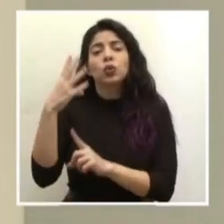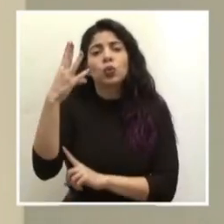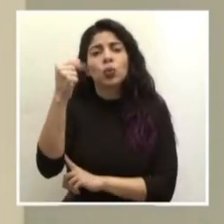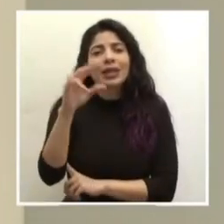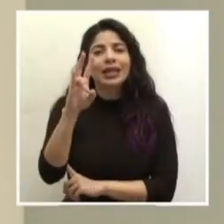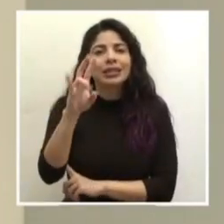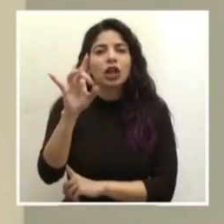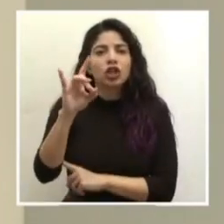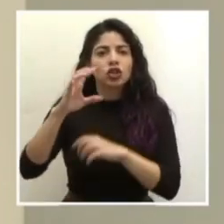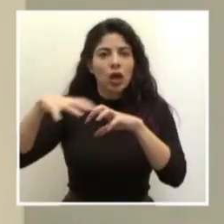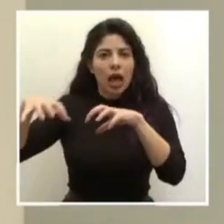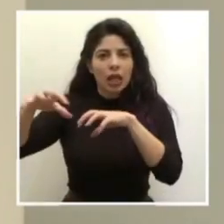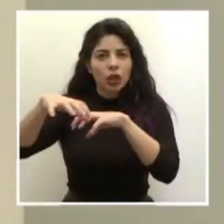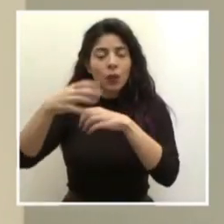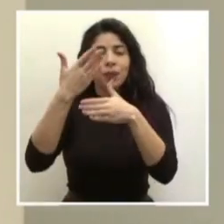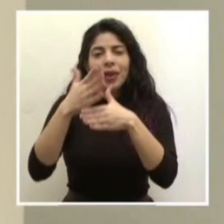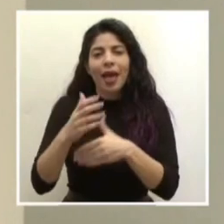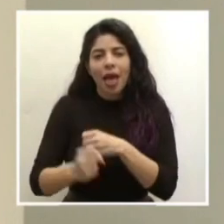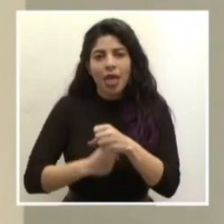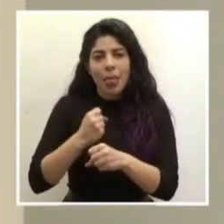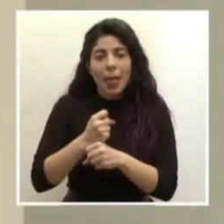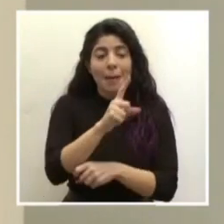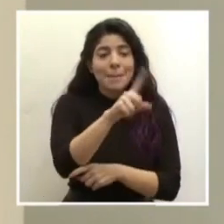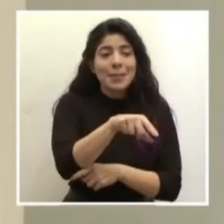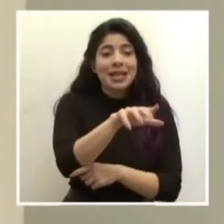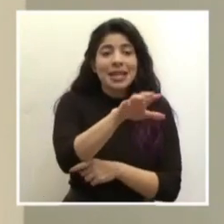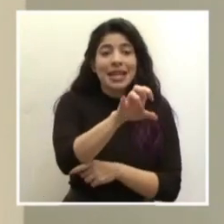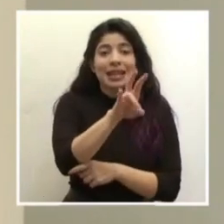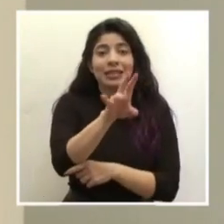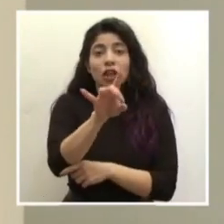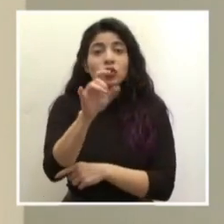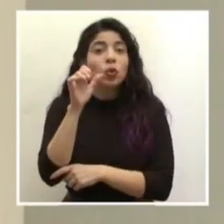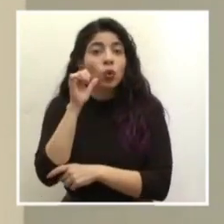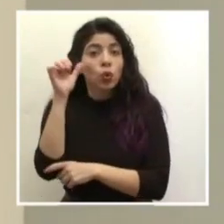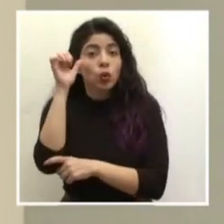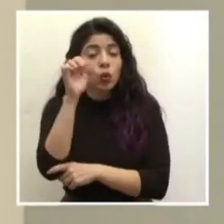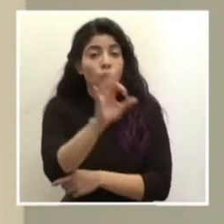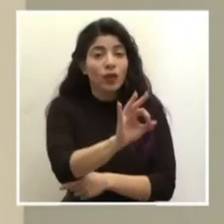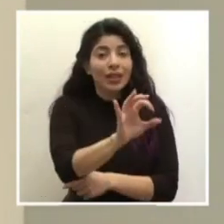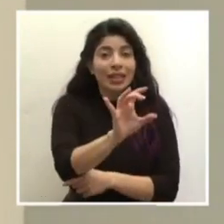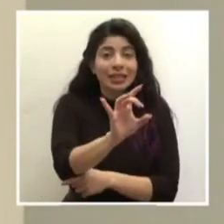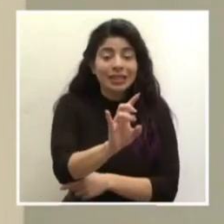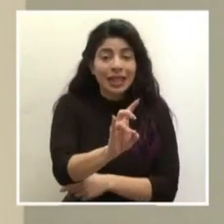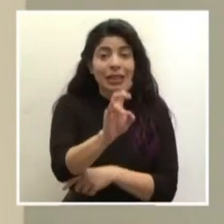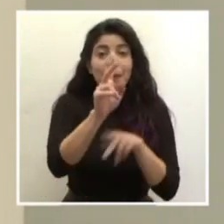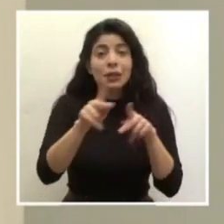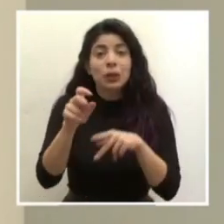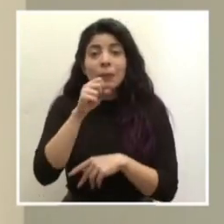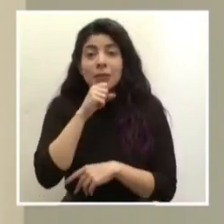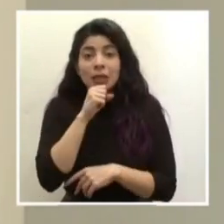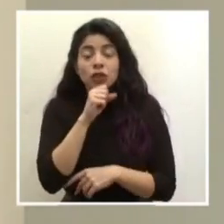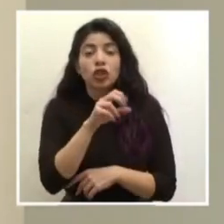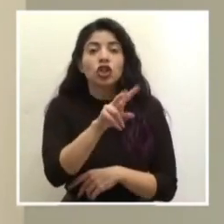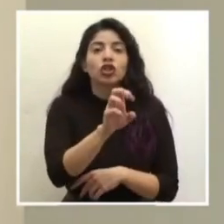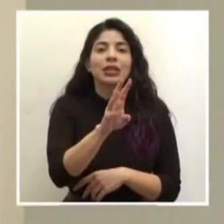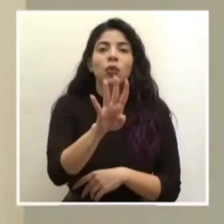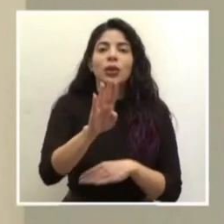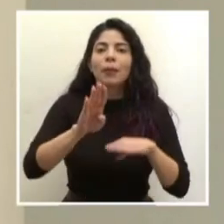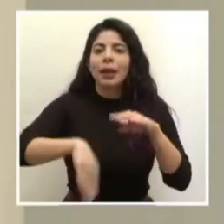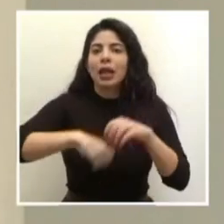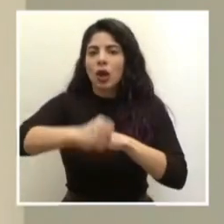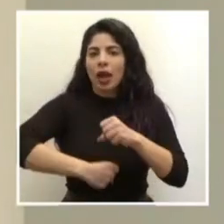78 cantones. Por edad son 1.578 adultos, 97 personas mayores y 264